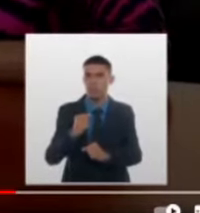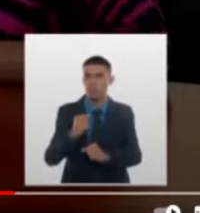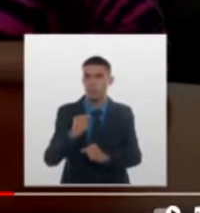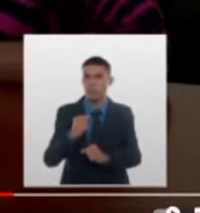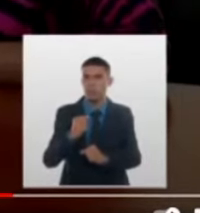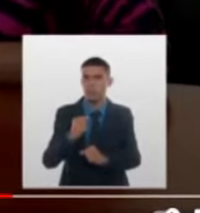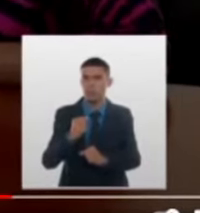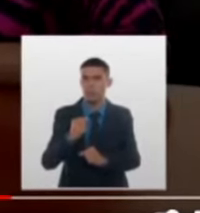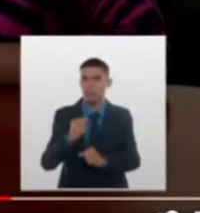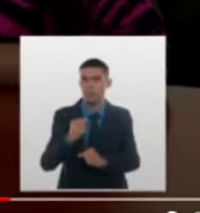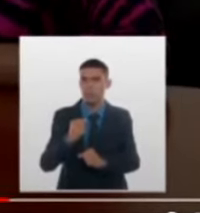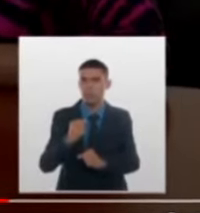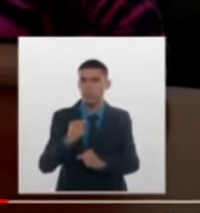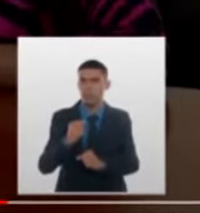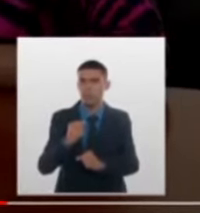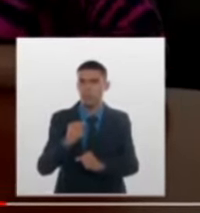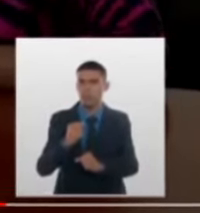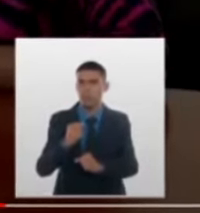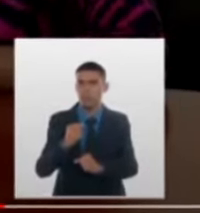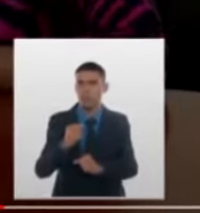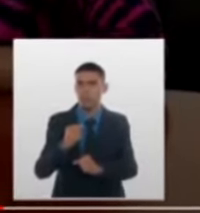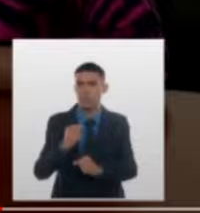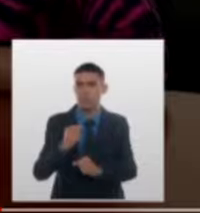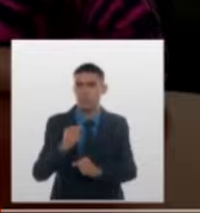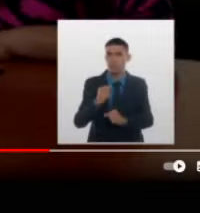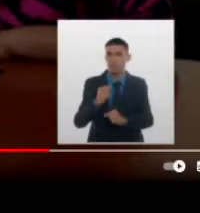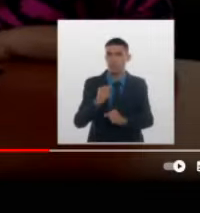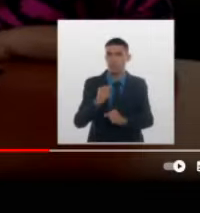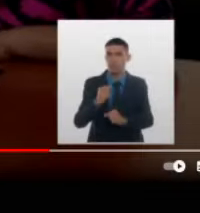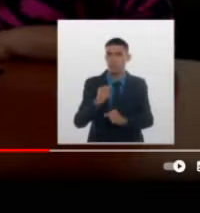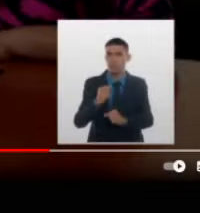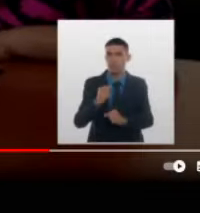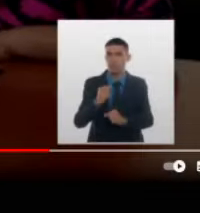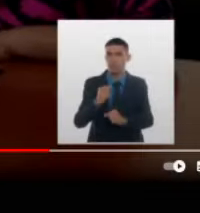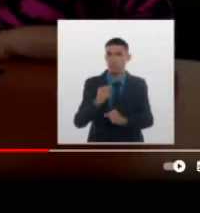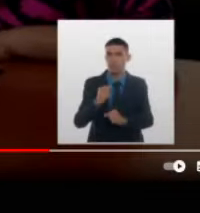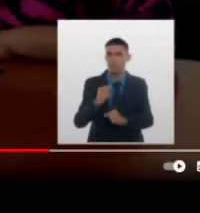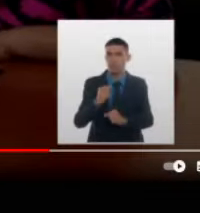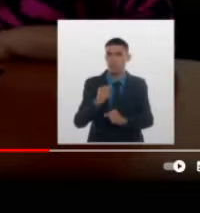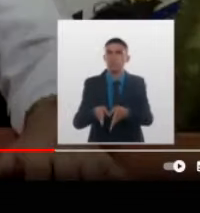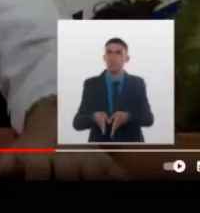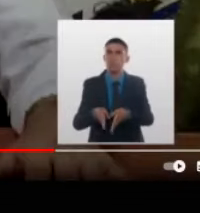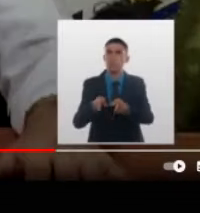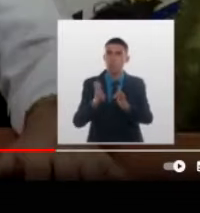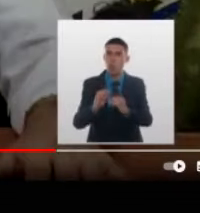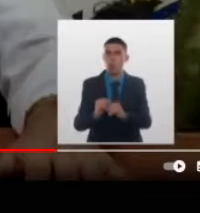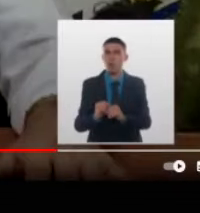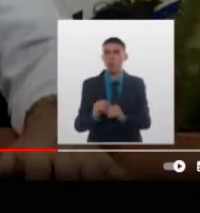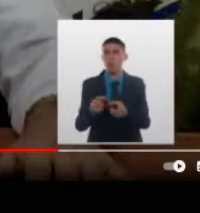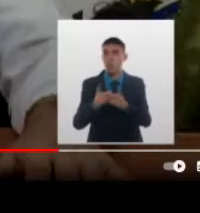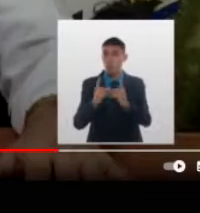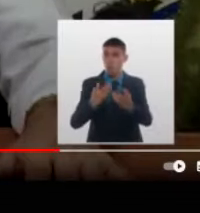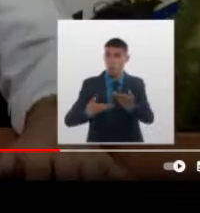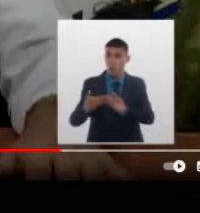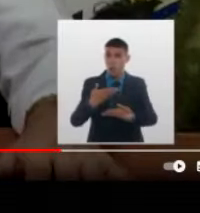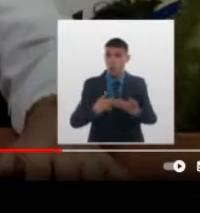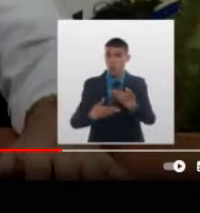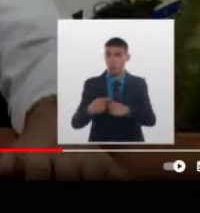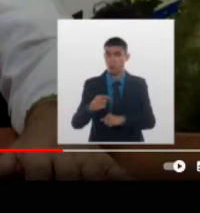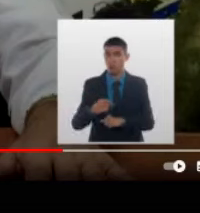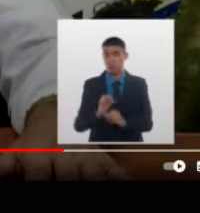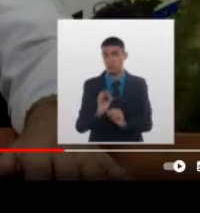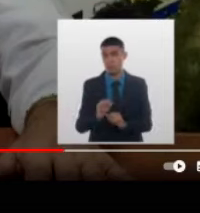esa gente a nosotros. Mírale las caras a esas mujeres, oye, por Dios, que al final son madres también y tienen hijos. Nosotros somos de criterio que lo que hoy se